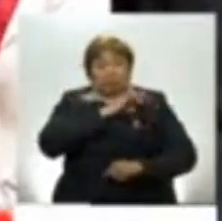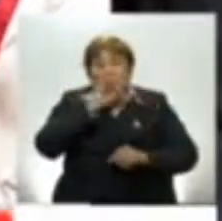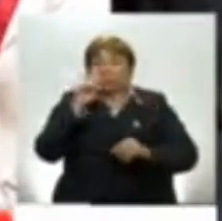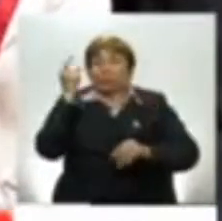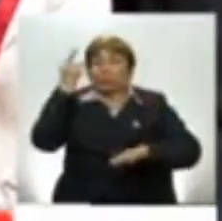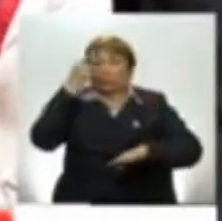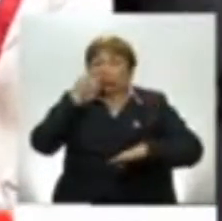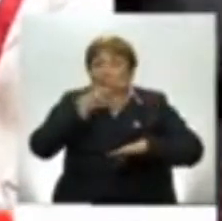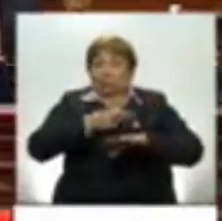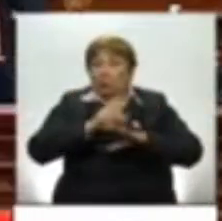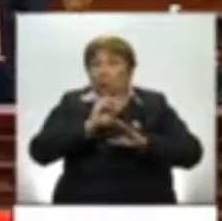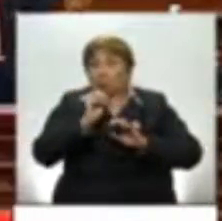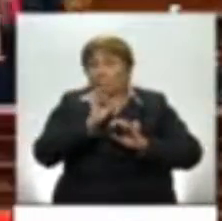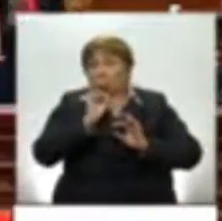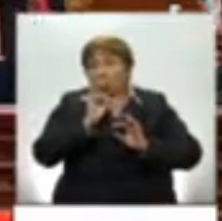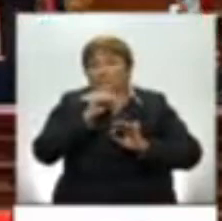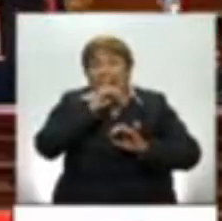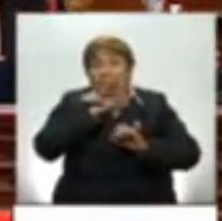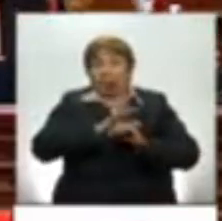lo demanden.